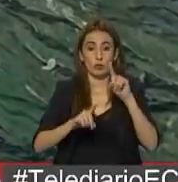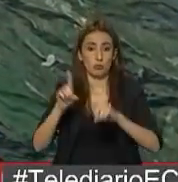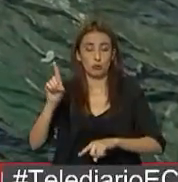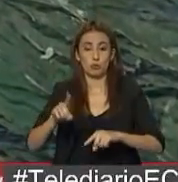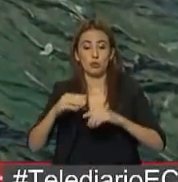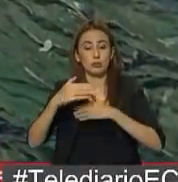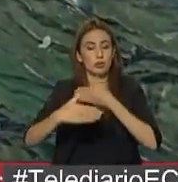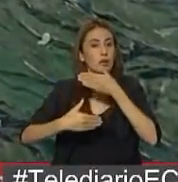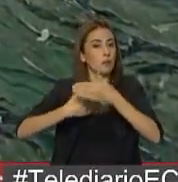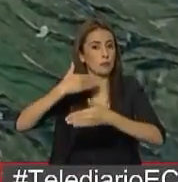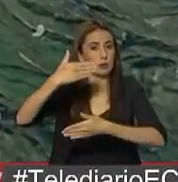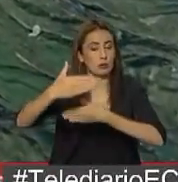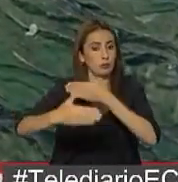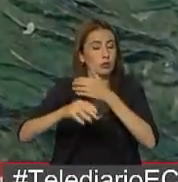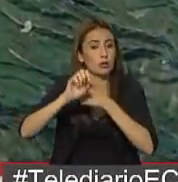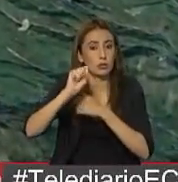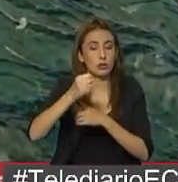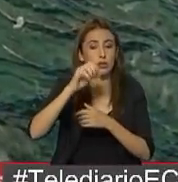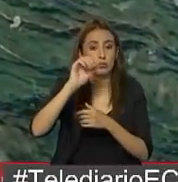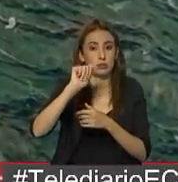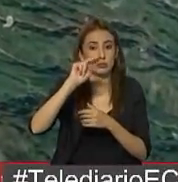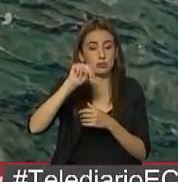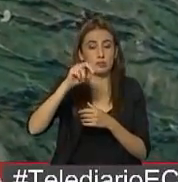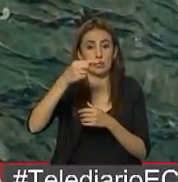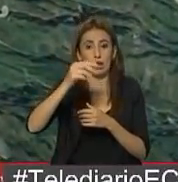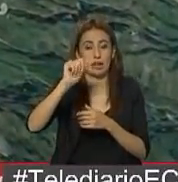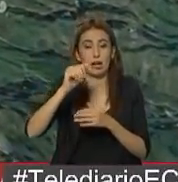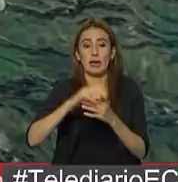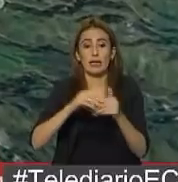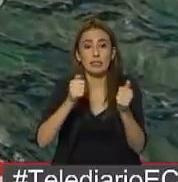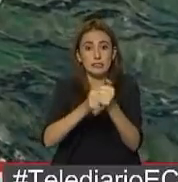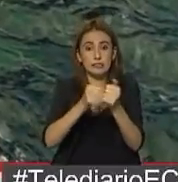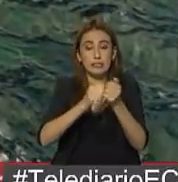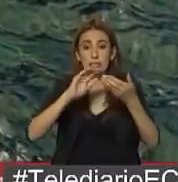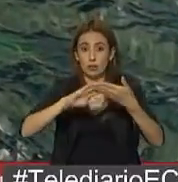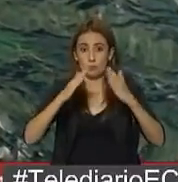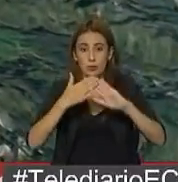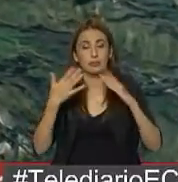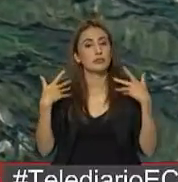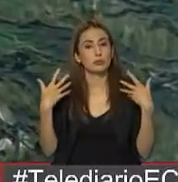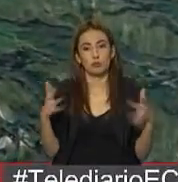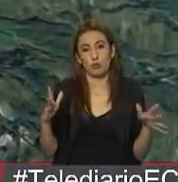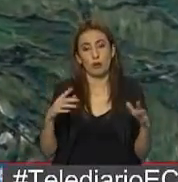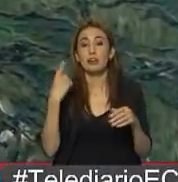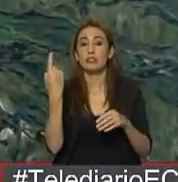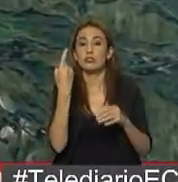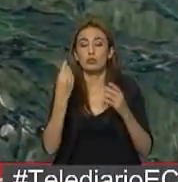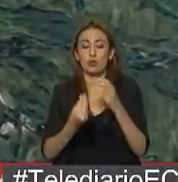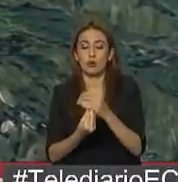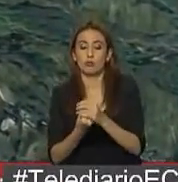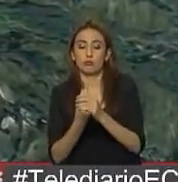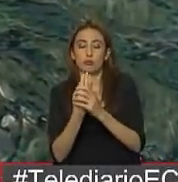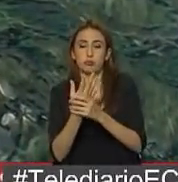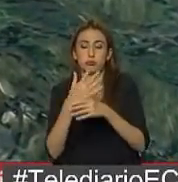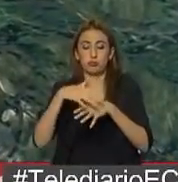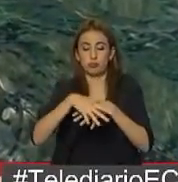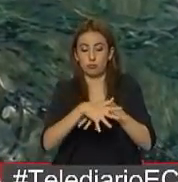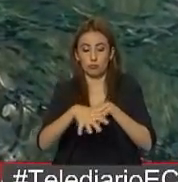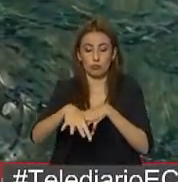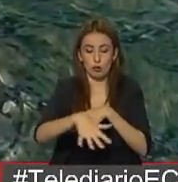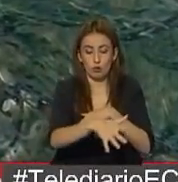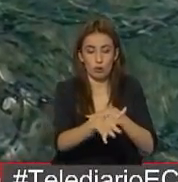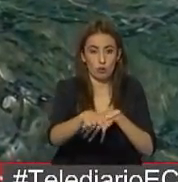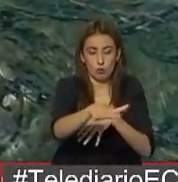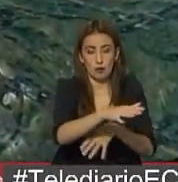el proceso eruptivo del volcán Sangay no afecta a zonas pobladas, porque no hay comunidades cerca. Con las fuertes lluvias se pueden formar